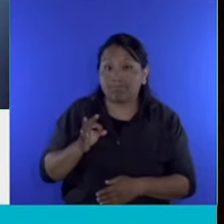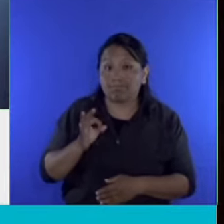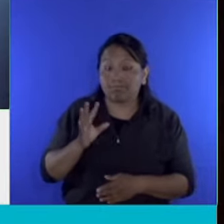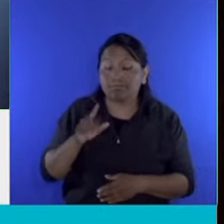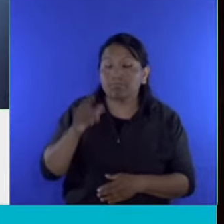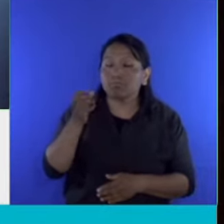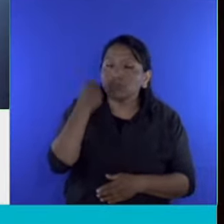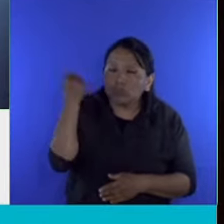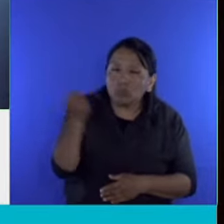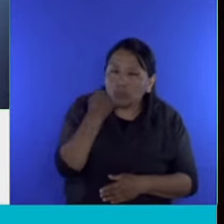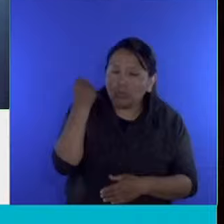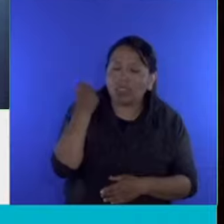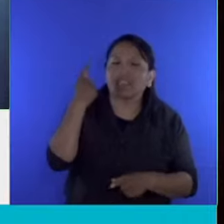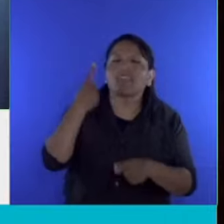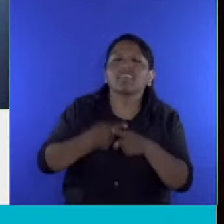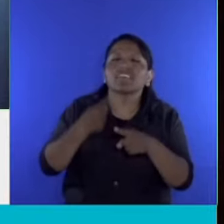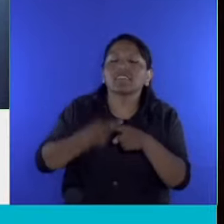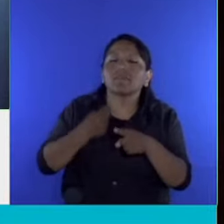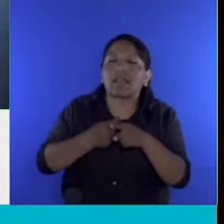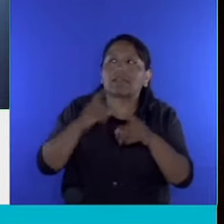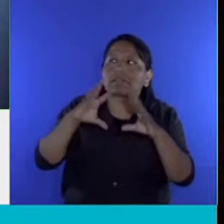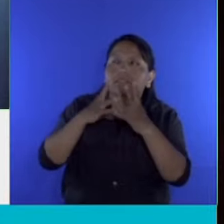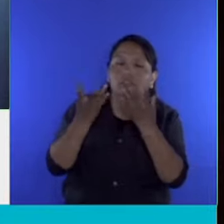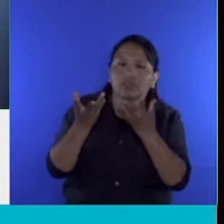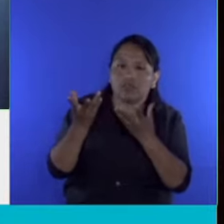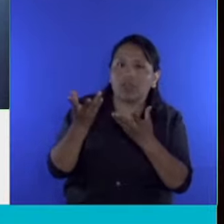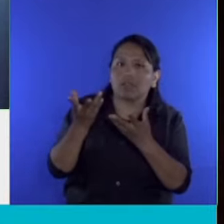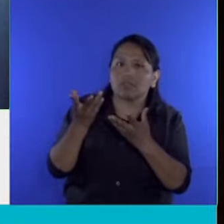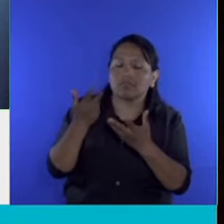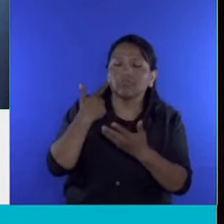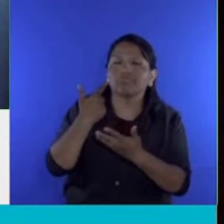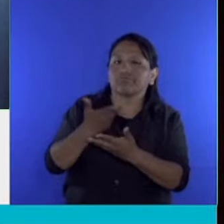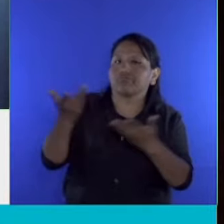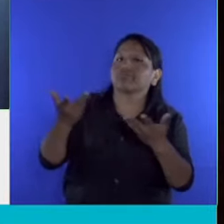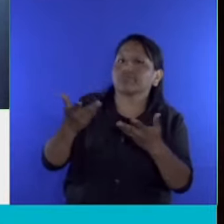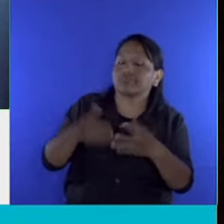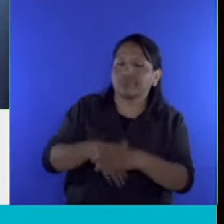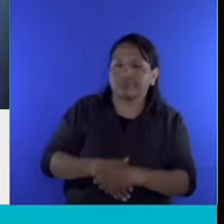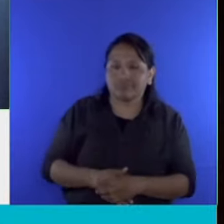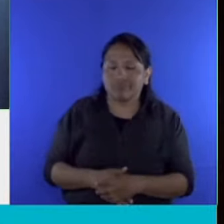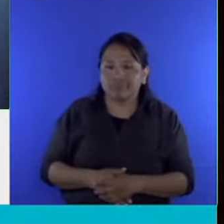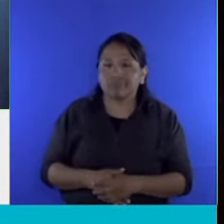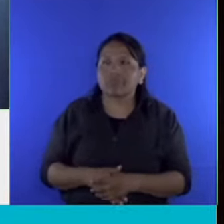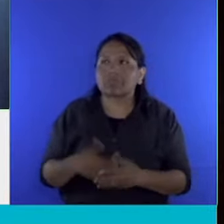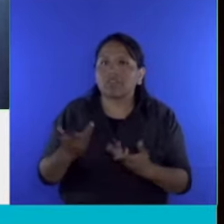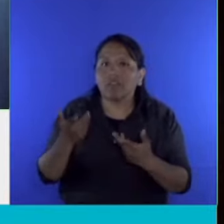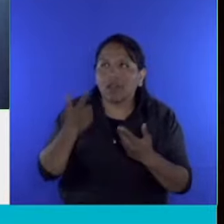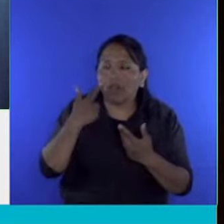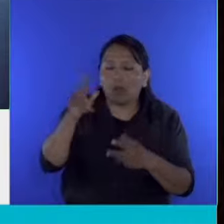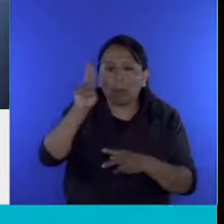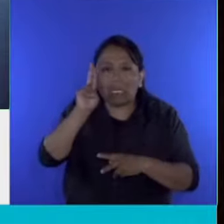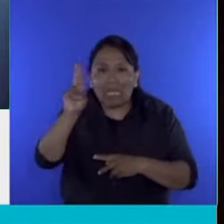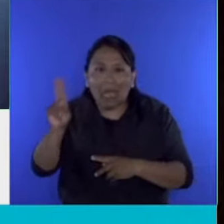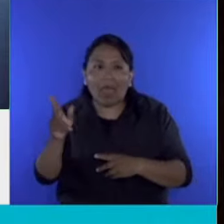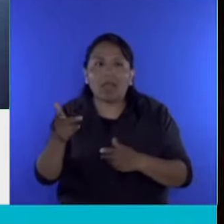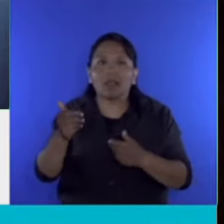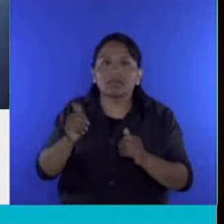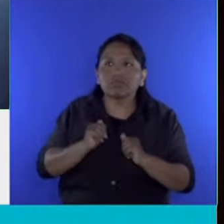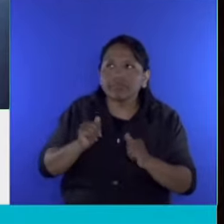parte importante de festivales internacionales que fueron esperadas y que fueron